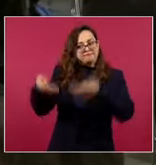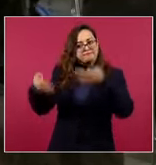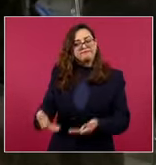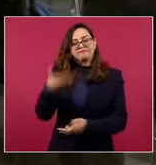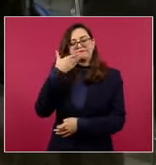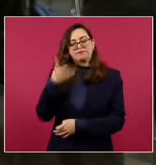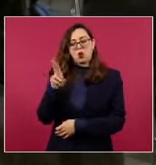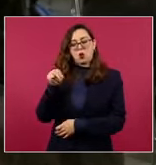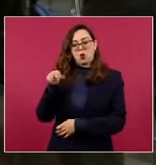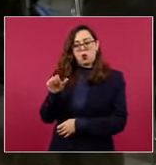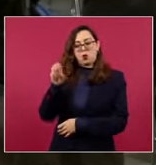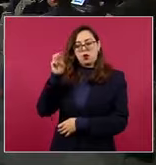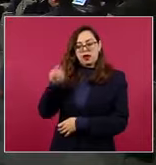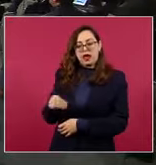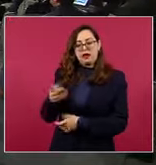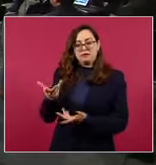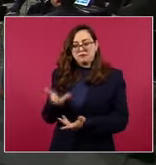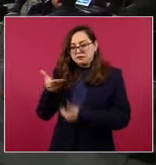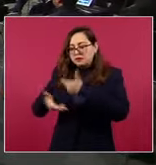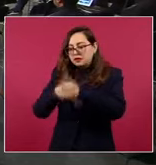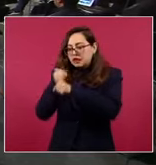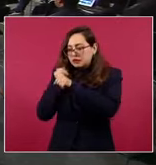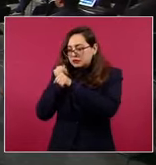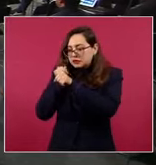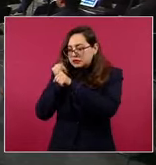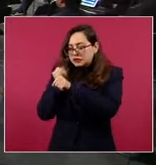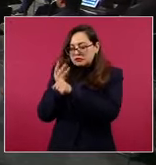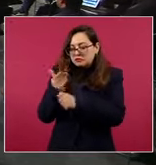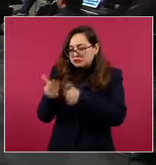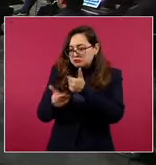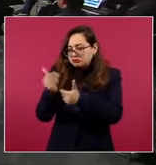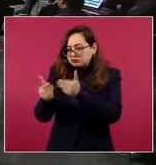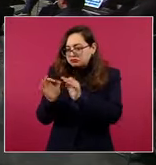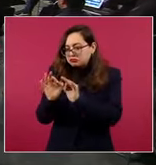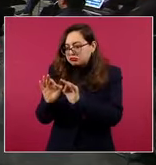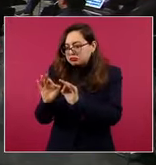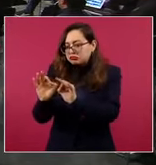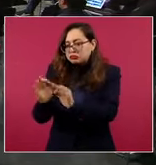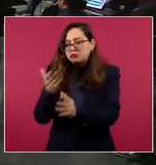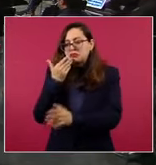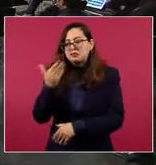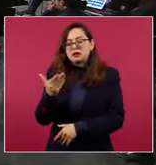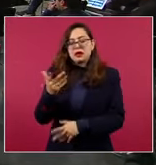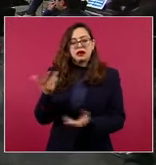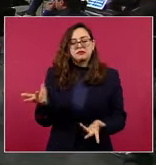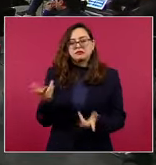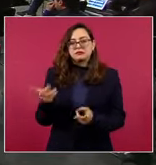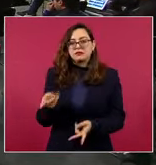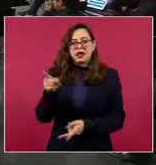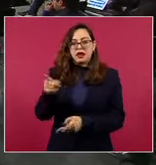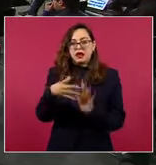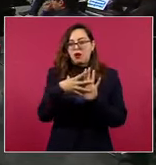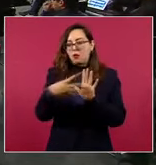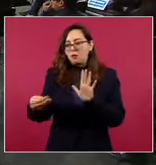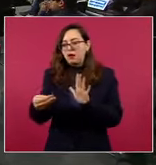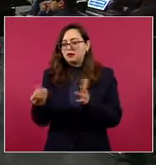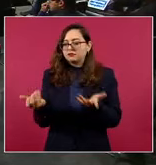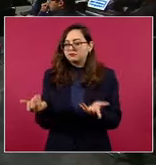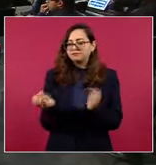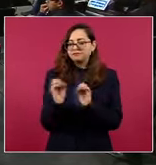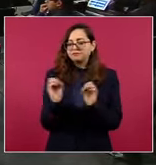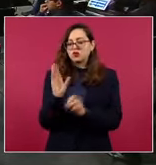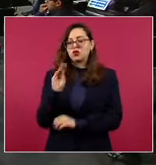cuando no se ha concluido este proceso en torno al supuesto plagio que existe, que ya se ha determinado hasta en